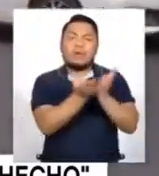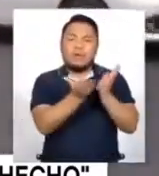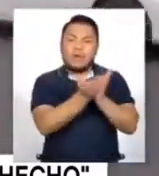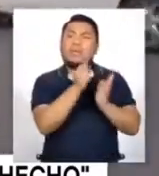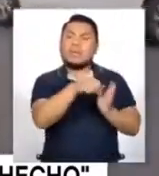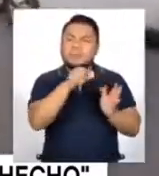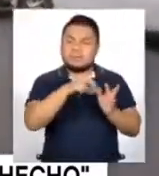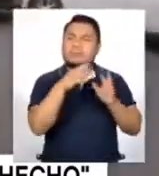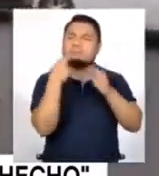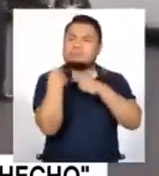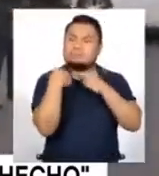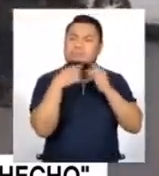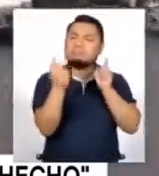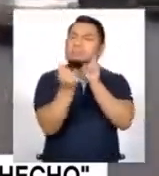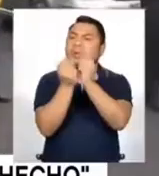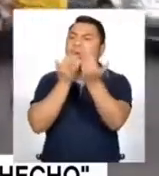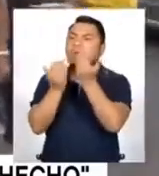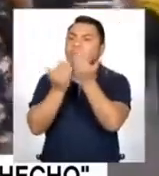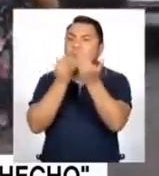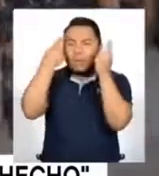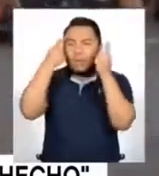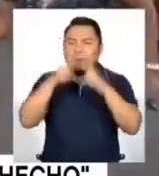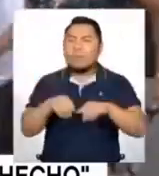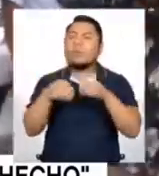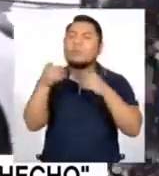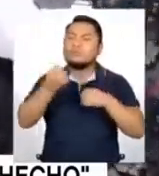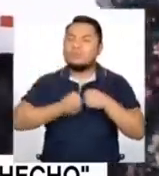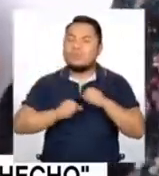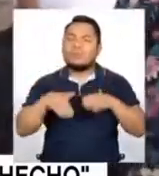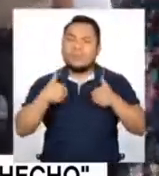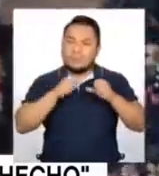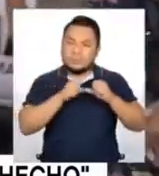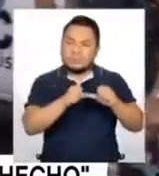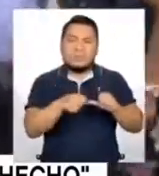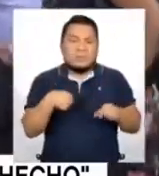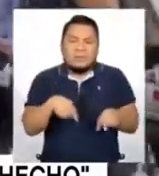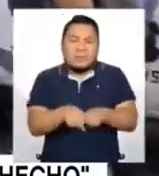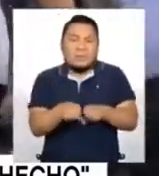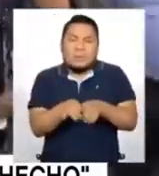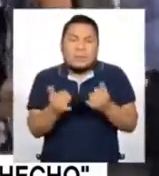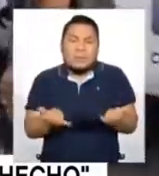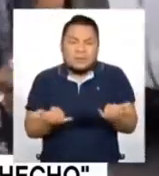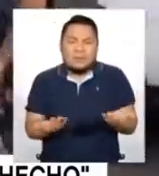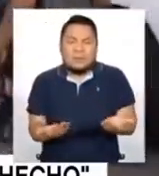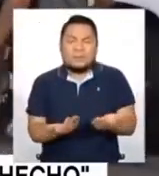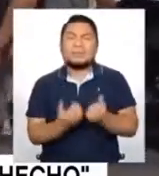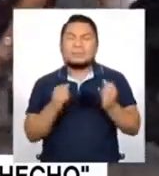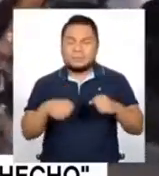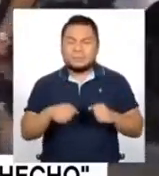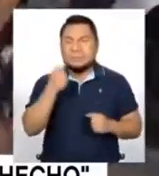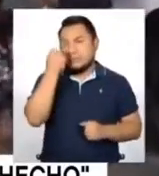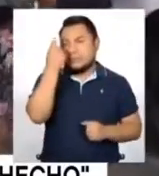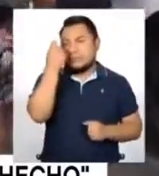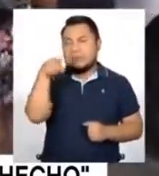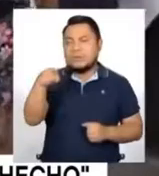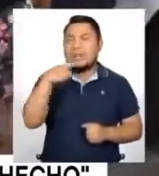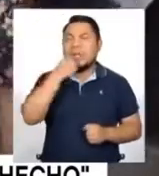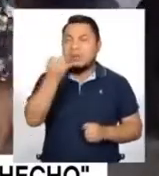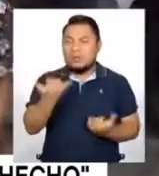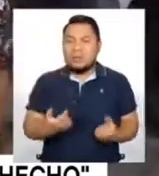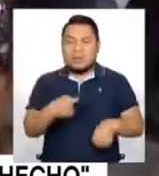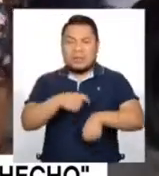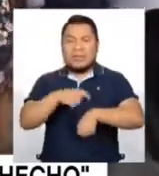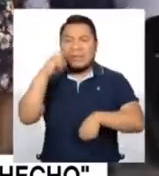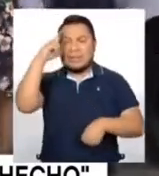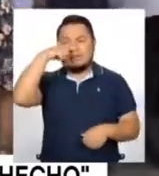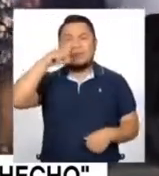ayudarles reduciendo la pensión, haciendo algo para esa familia de ese caso concreto. Ahora, también no hay que perder de vista que en situación normal